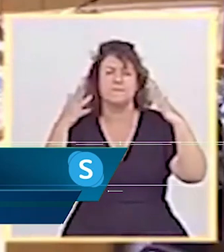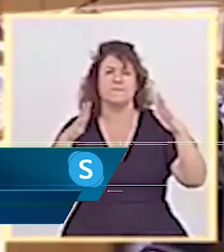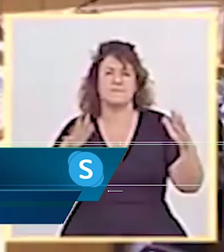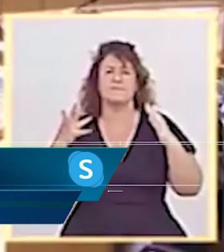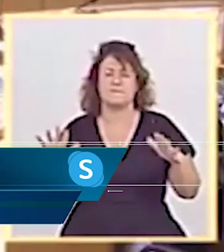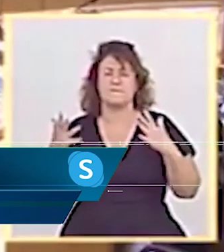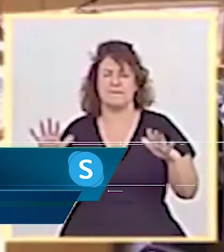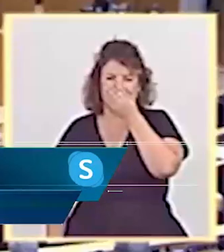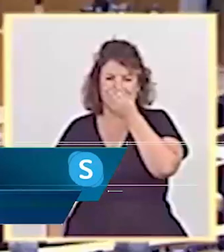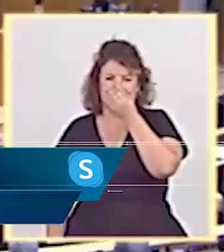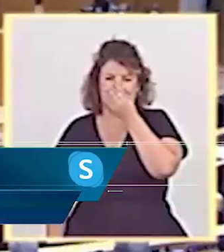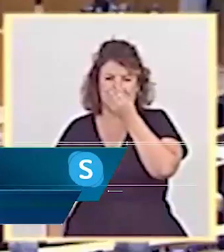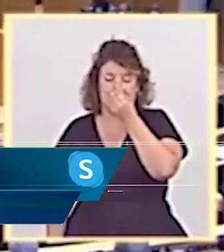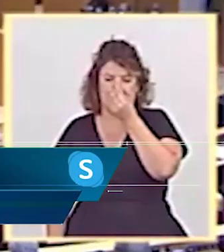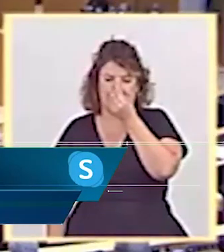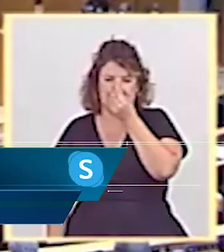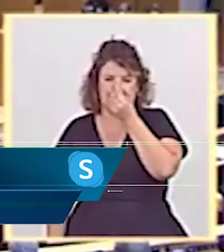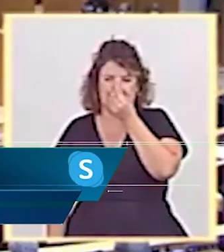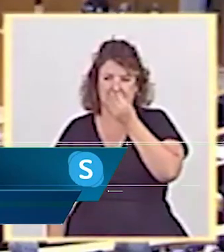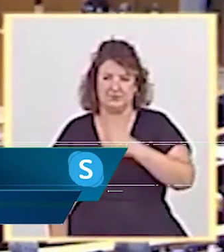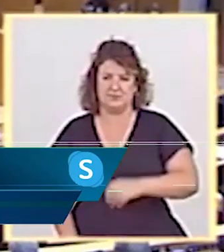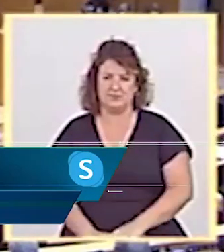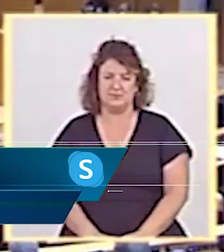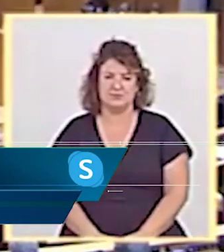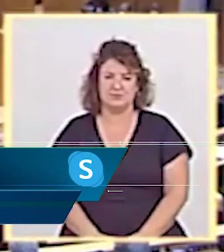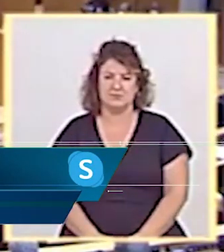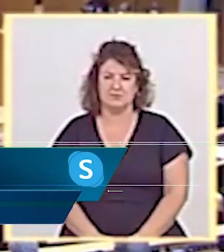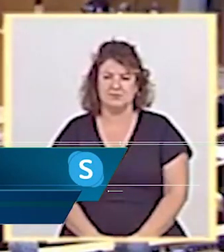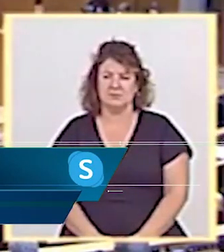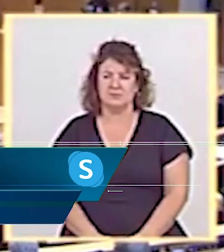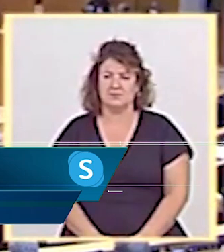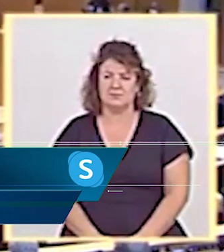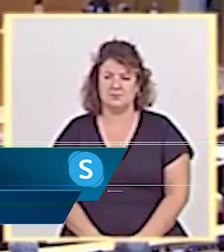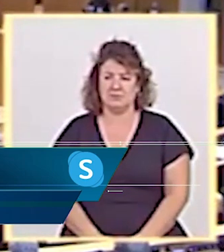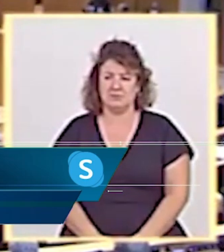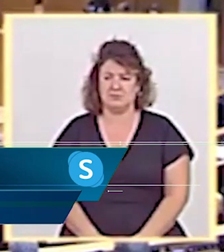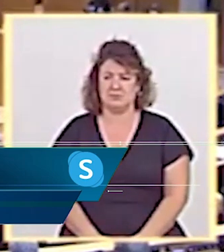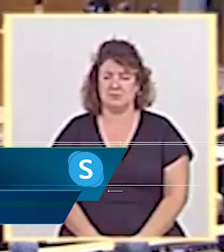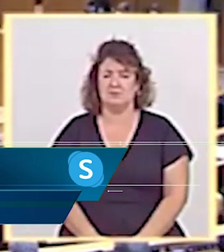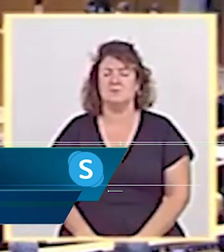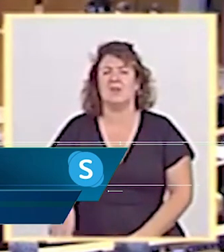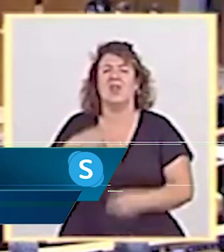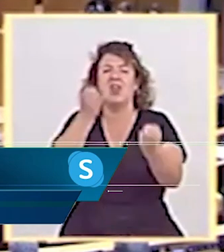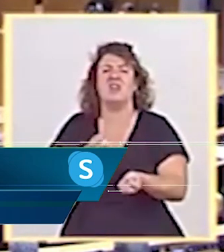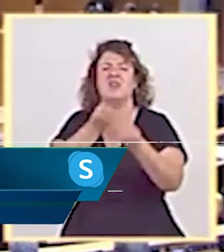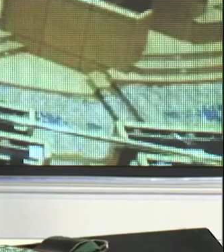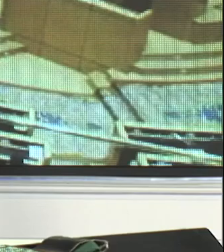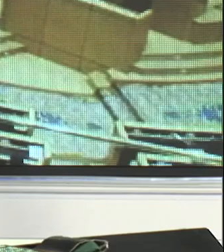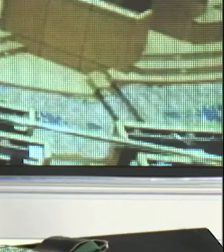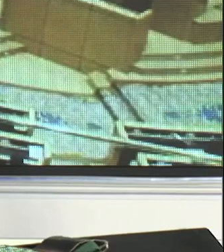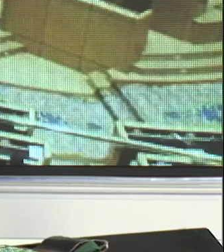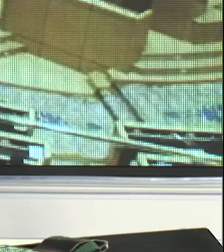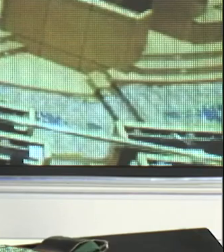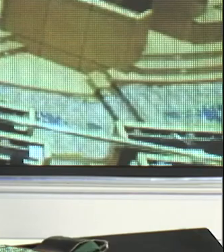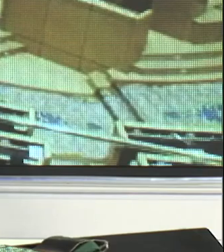del espectro español que se han venido alternando en el poder en los últimos 40 años. Sí, eso está muy bien, pero no olvidemos que